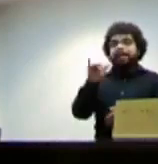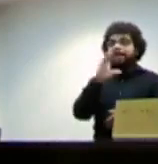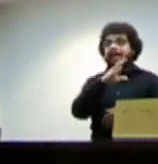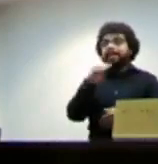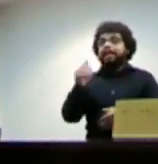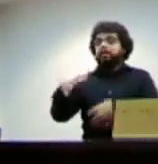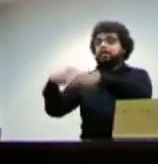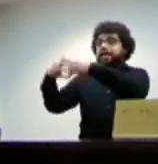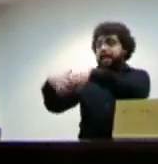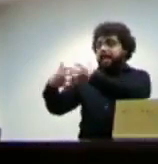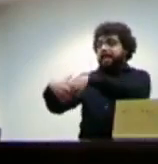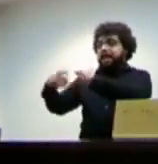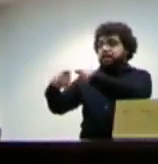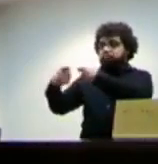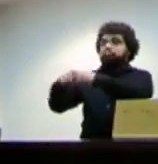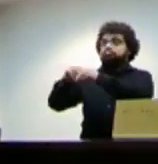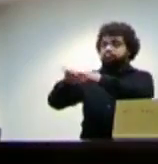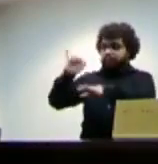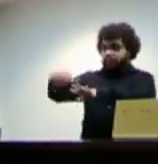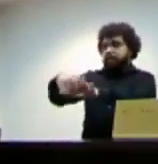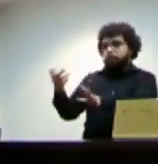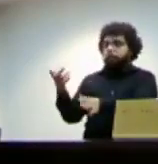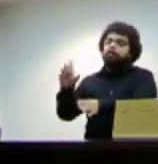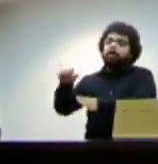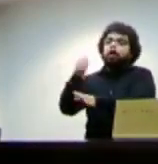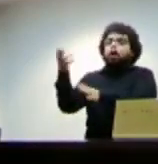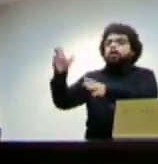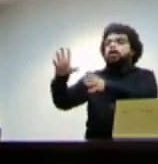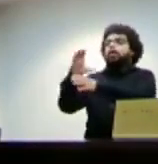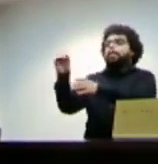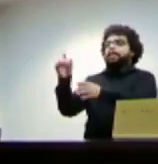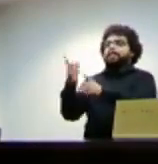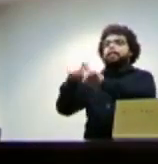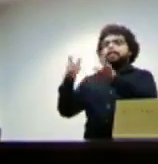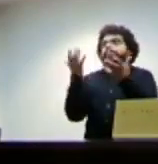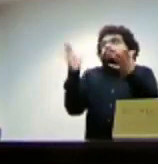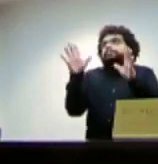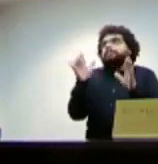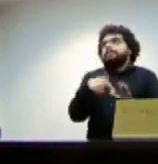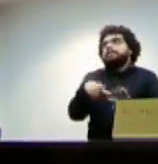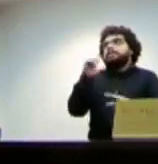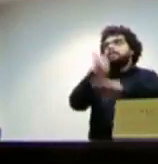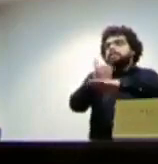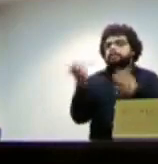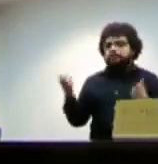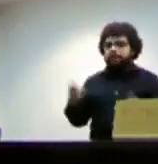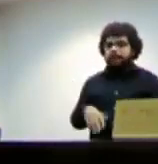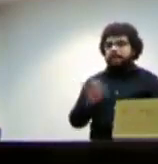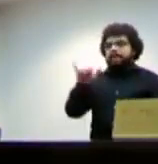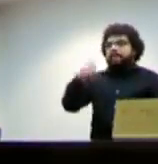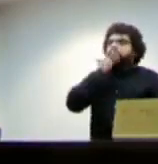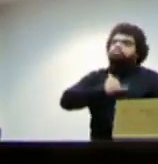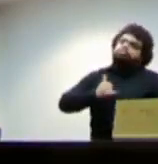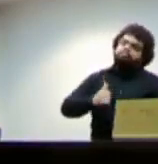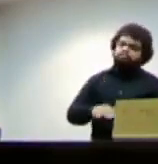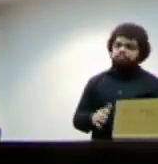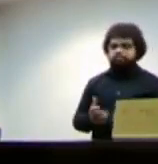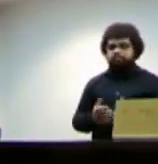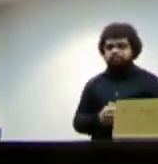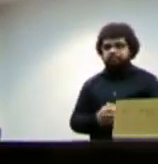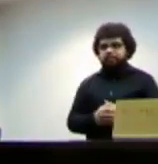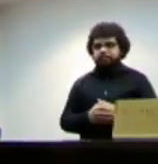ponerla en competencia para producción de energía más costo efectiva. Pero vamos, ya eso lo hicieron, ya metieron las patas, siga. Como